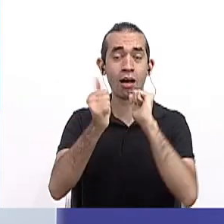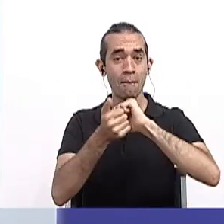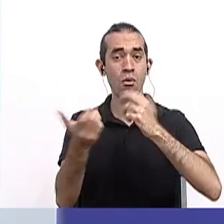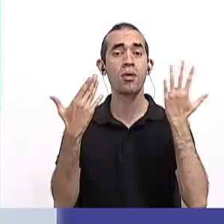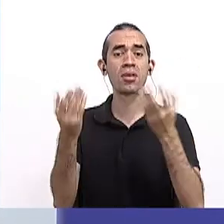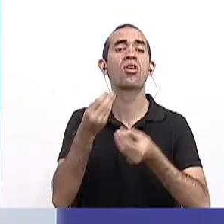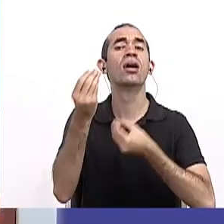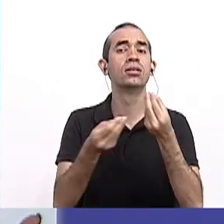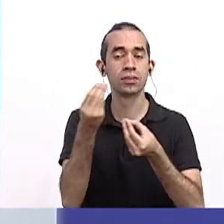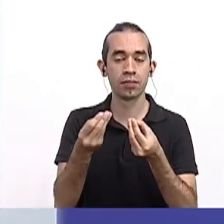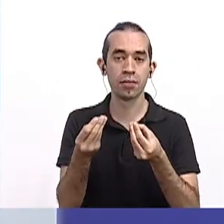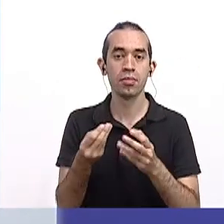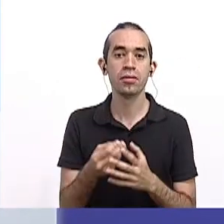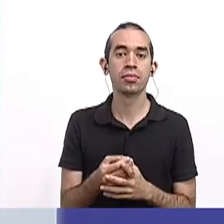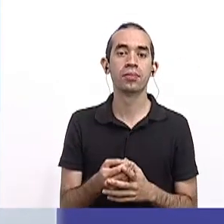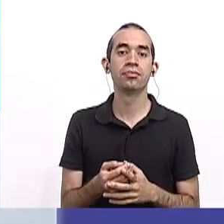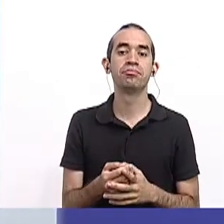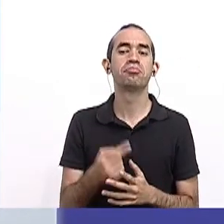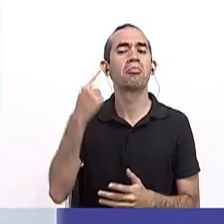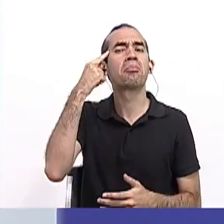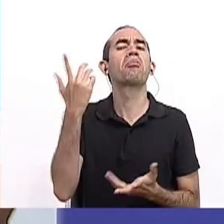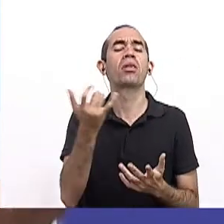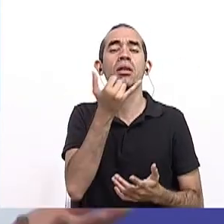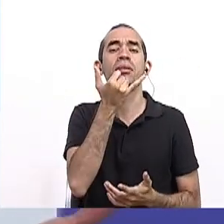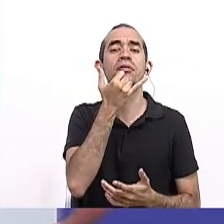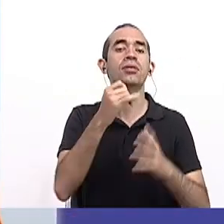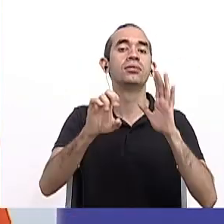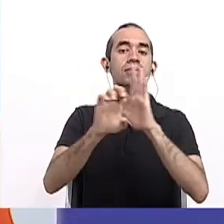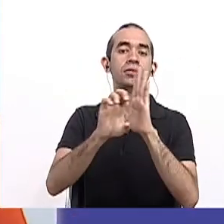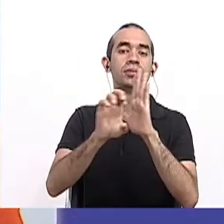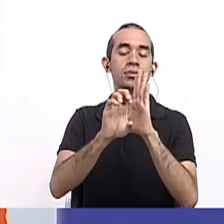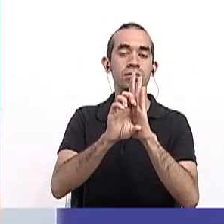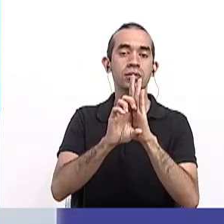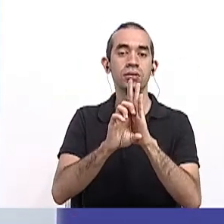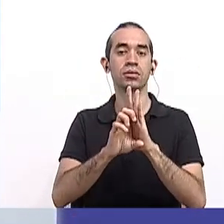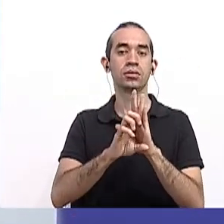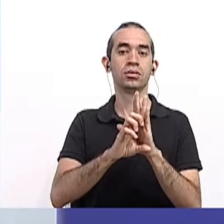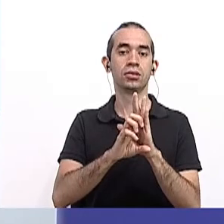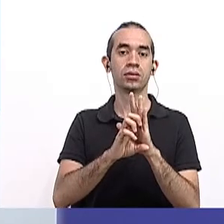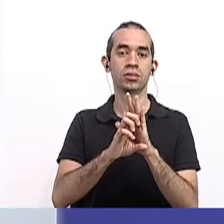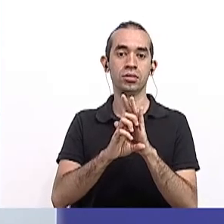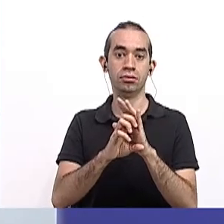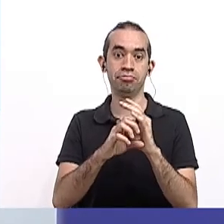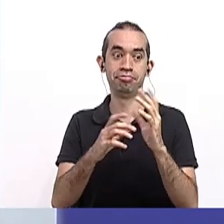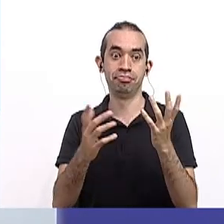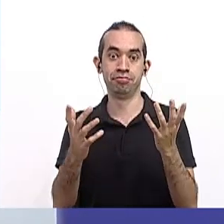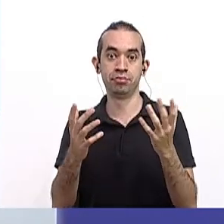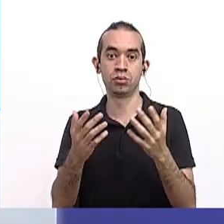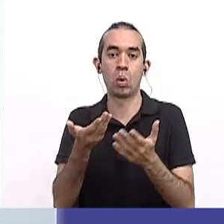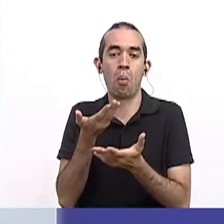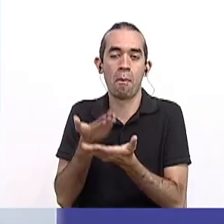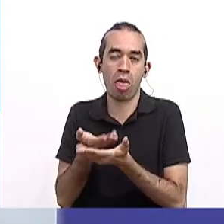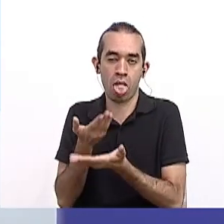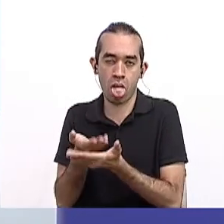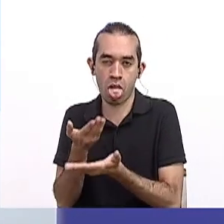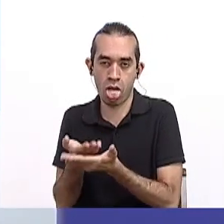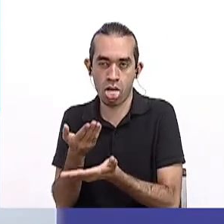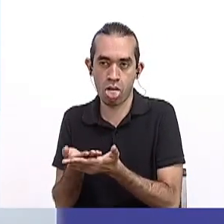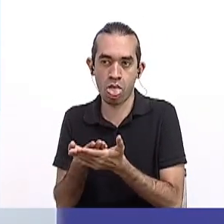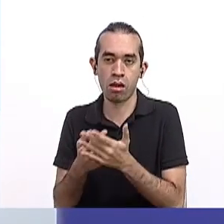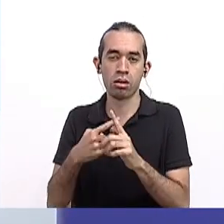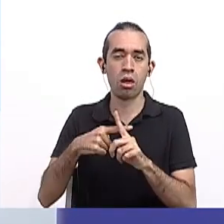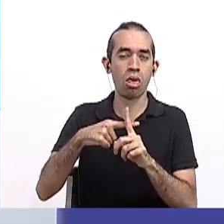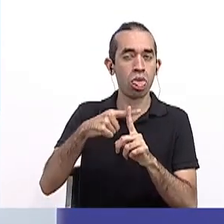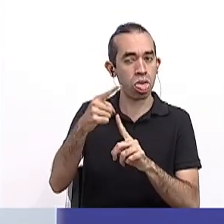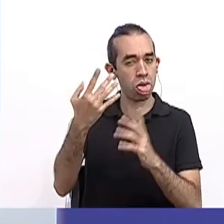climático? Preguntémonos qué sucede si en la medida que crece la humedad, si hay un aumento de